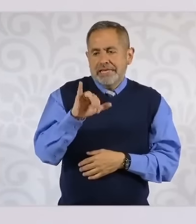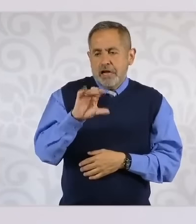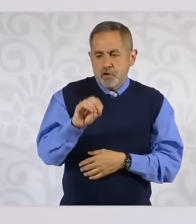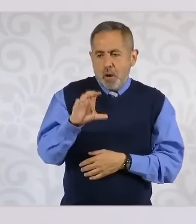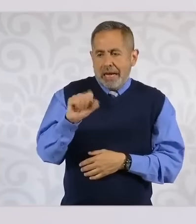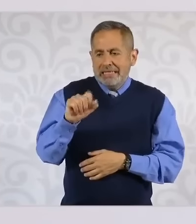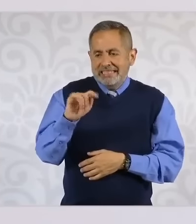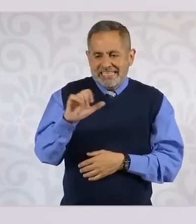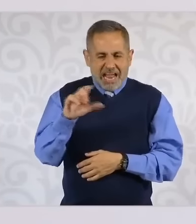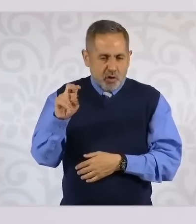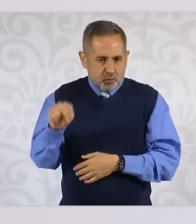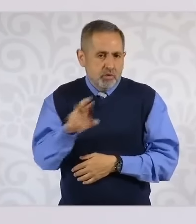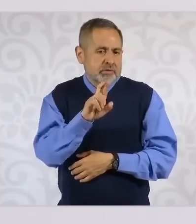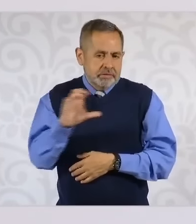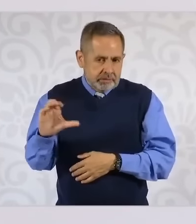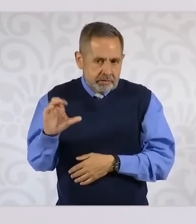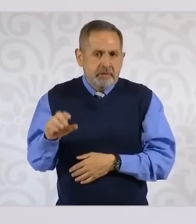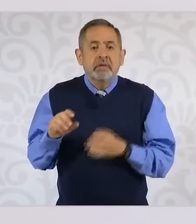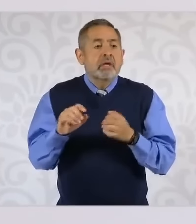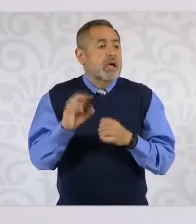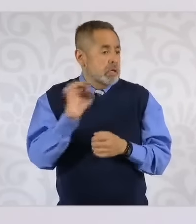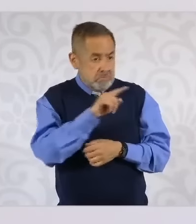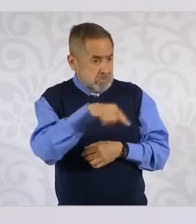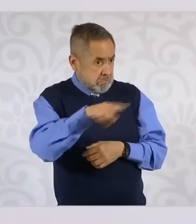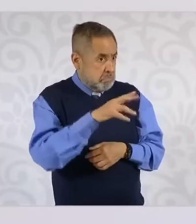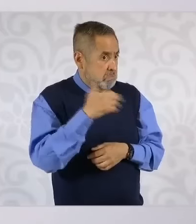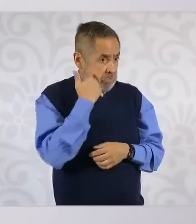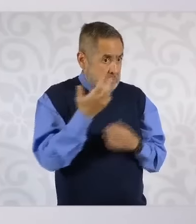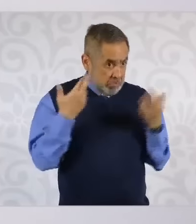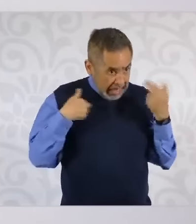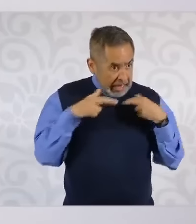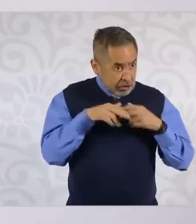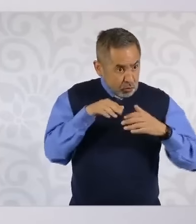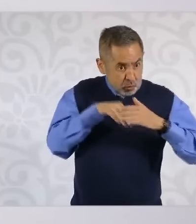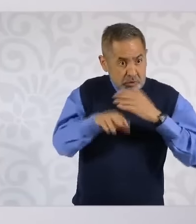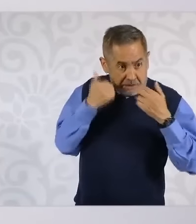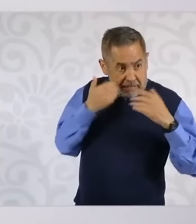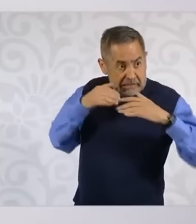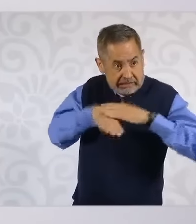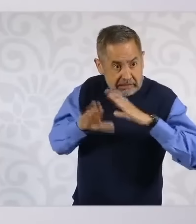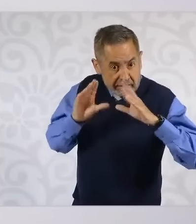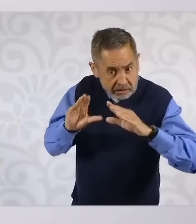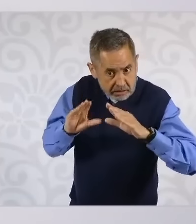tanto para los docentes o las docentes como para los estudiantes,